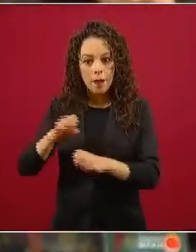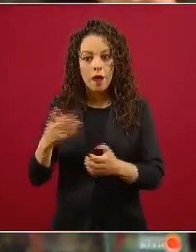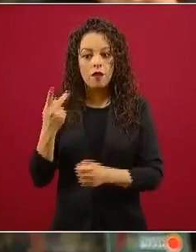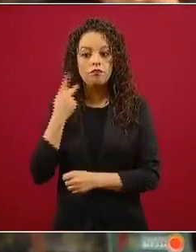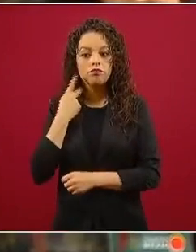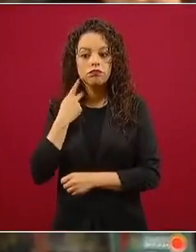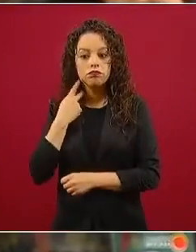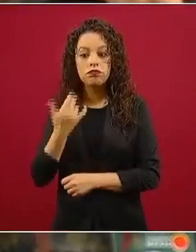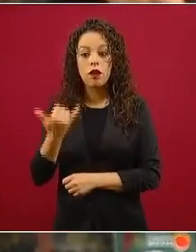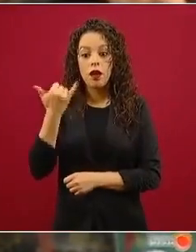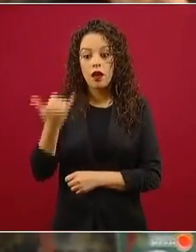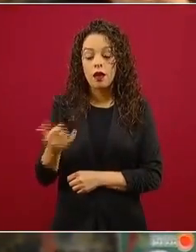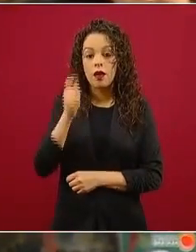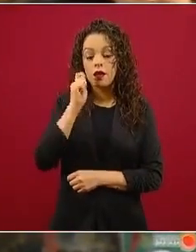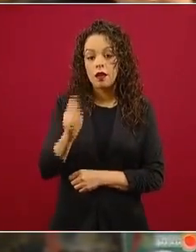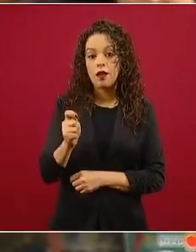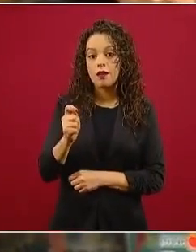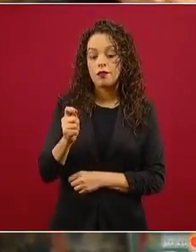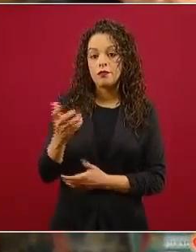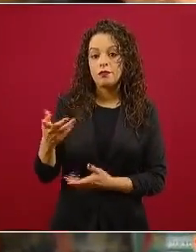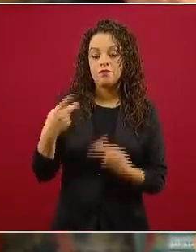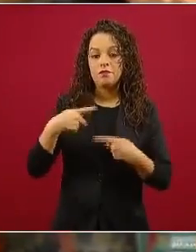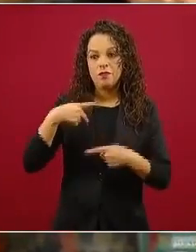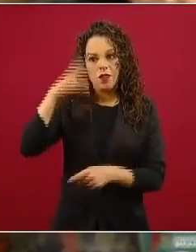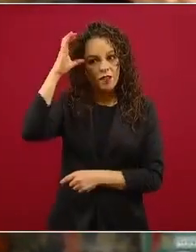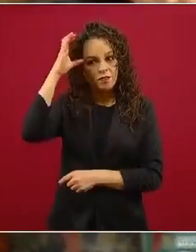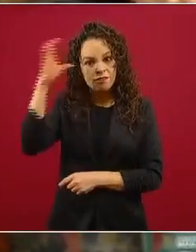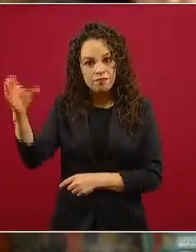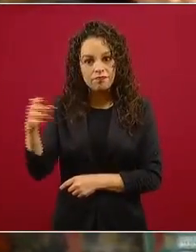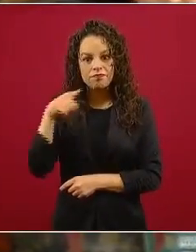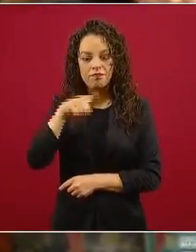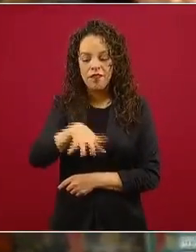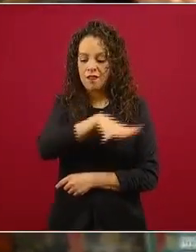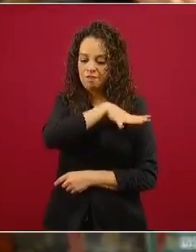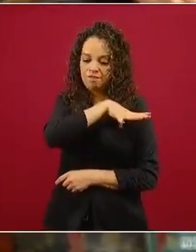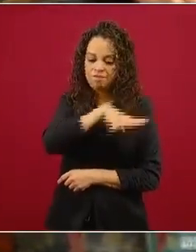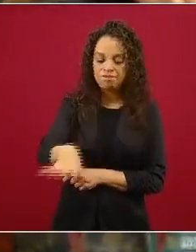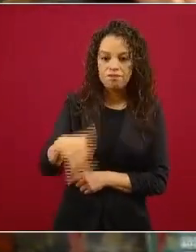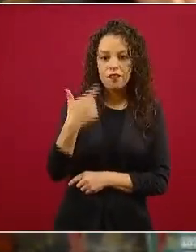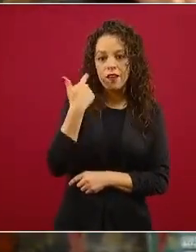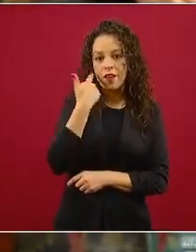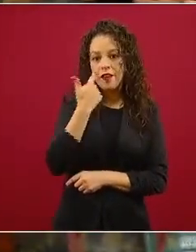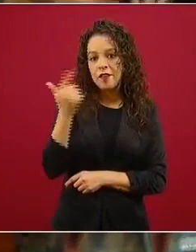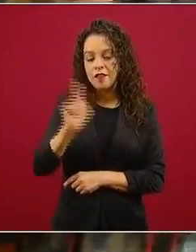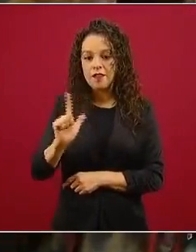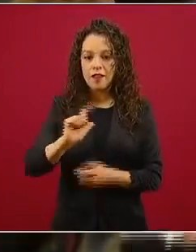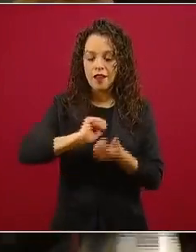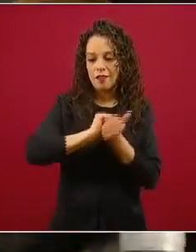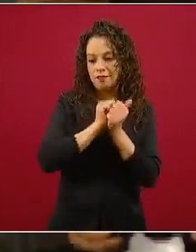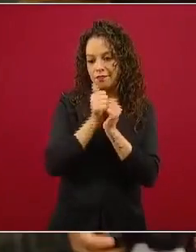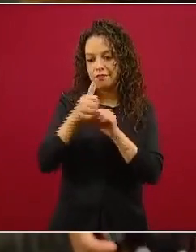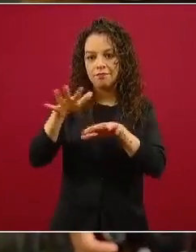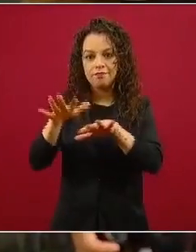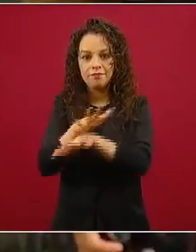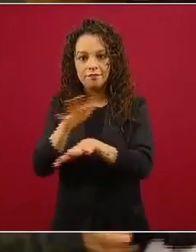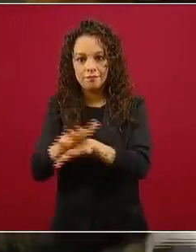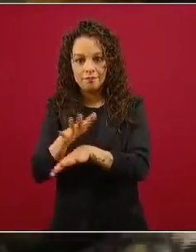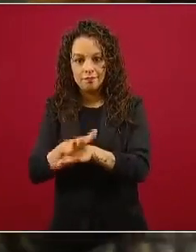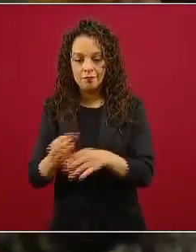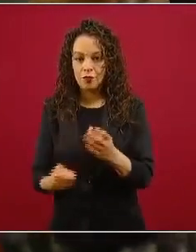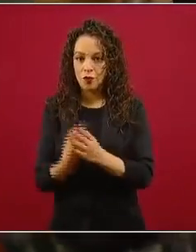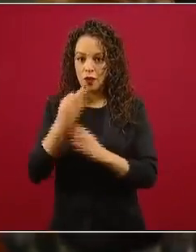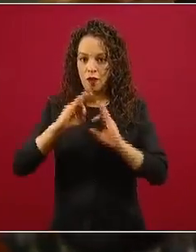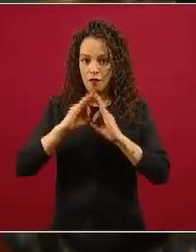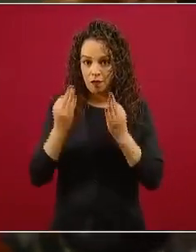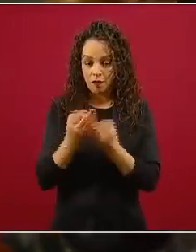se resisten a esta transformación. Y bueno, pues que estaban acostumbrados a viejas prácticas